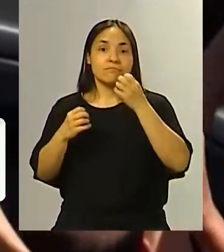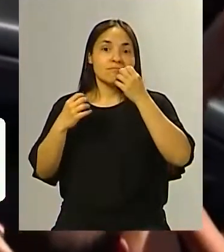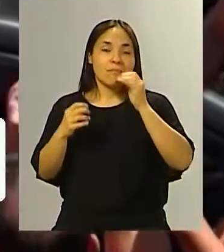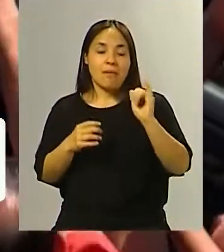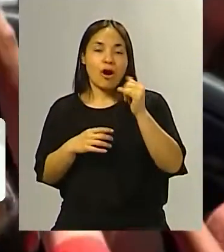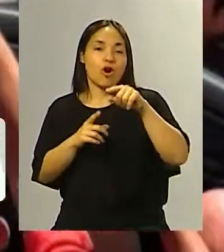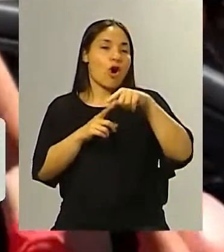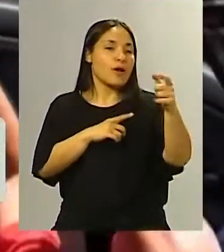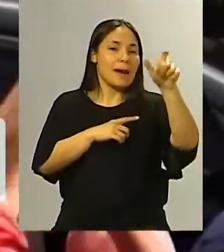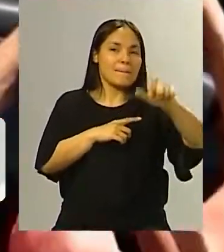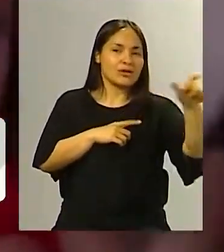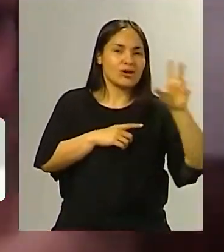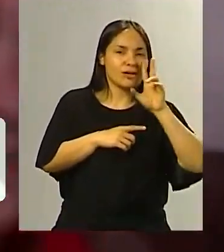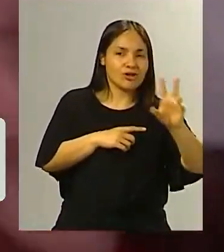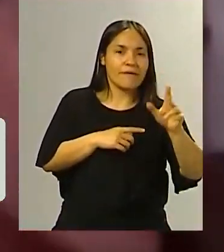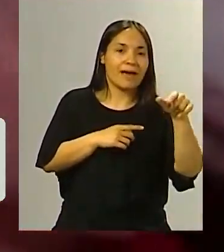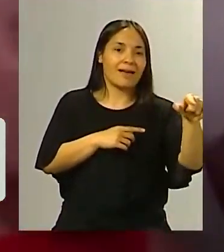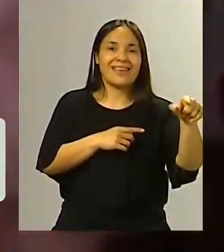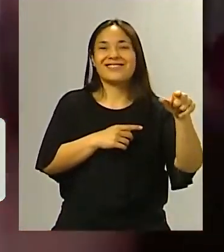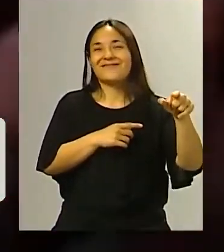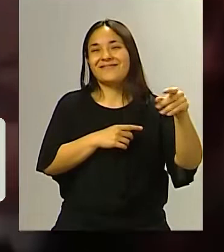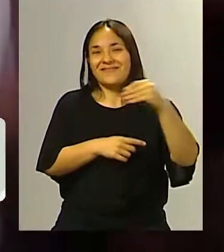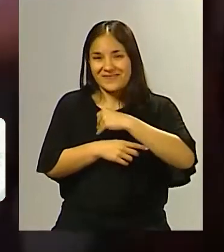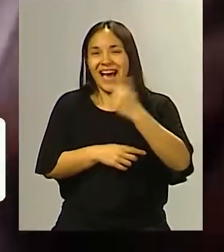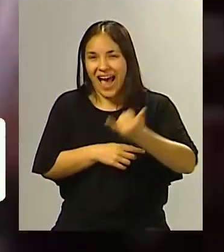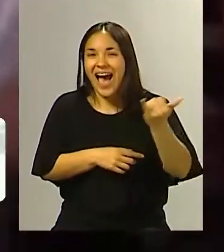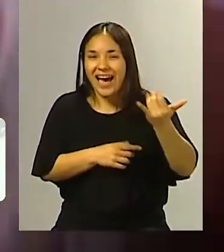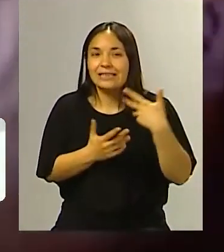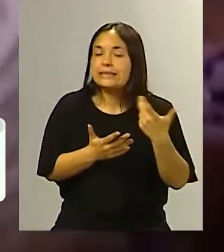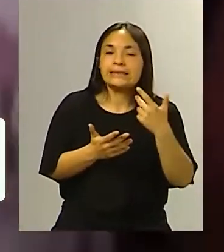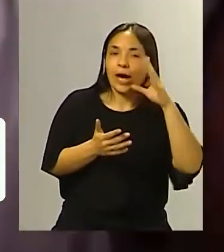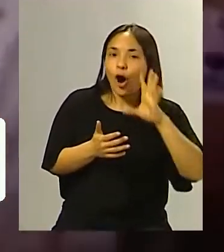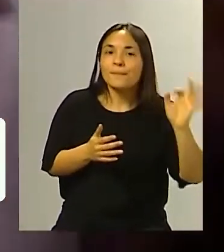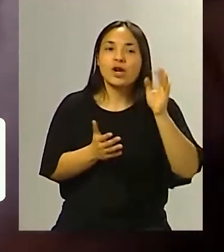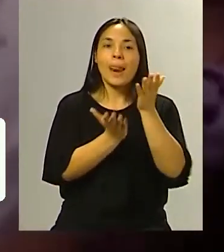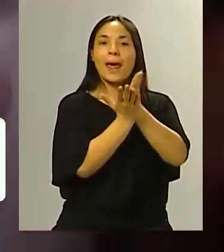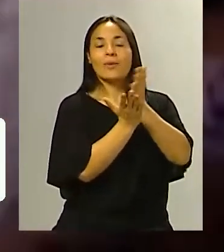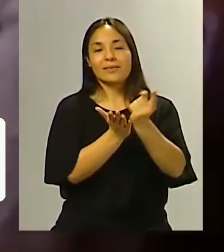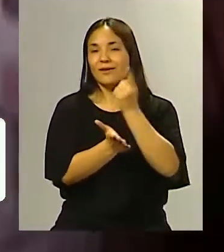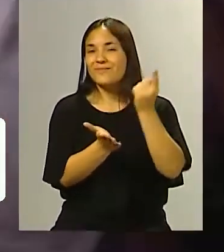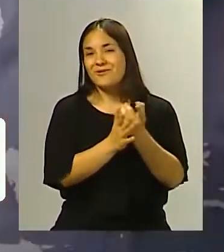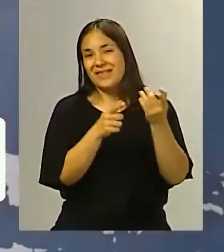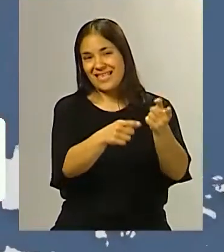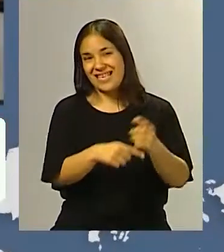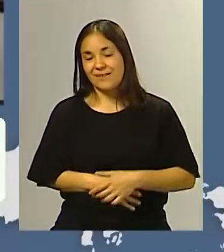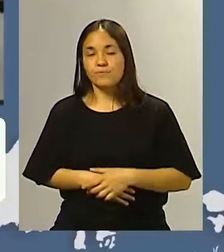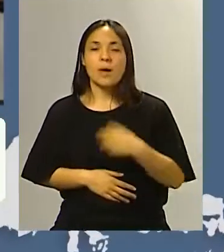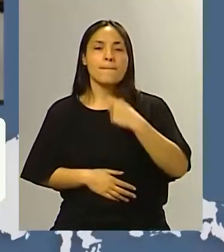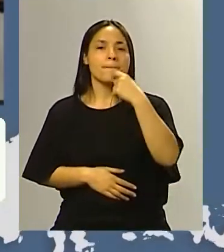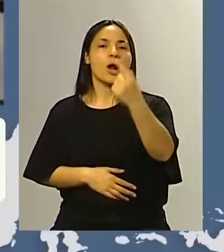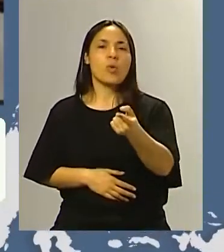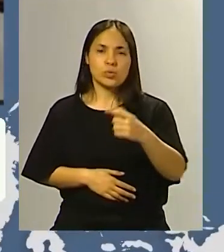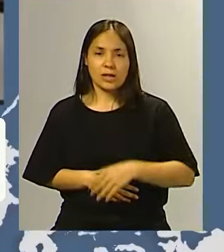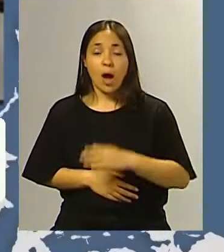personas que veía, porque justamente era imparcial. La pregunta, Eduardo, ahora va por el lado de cuál va a ser el futuro